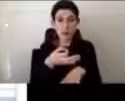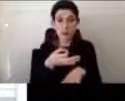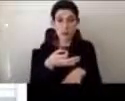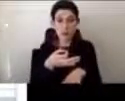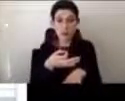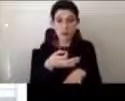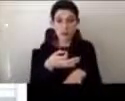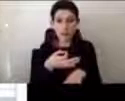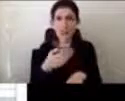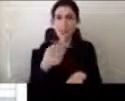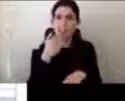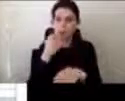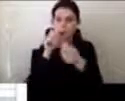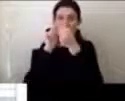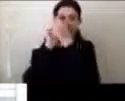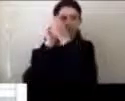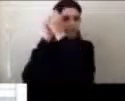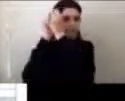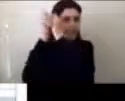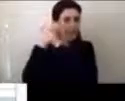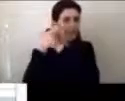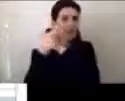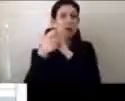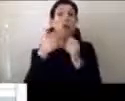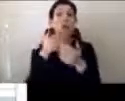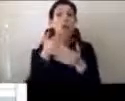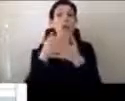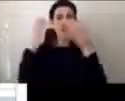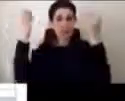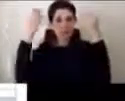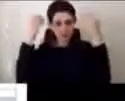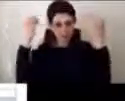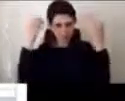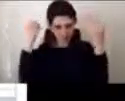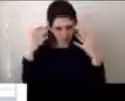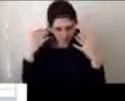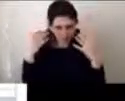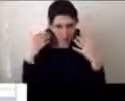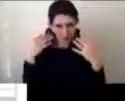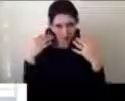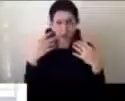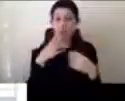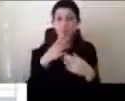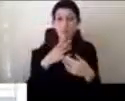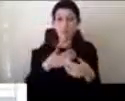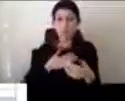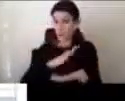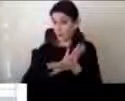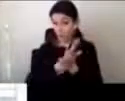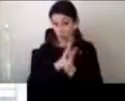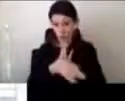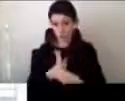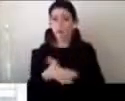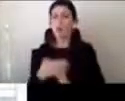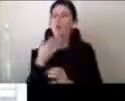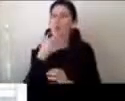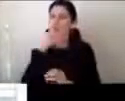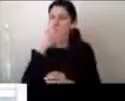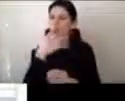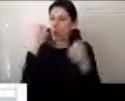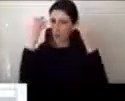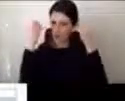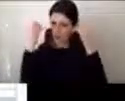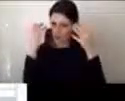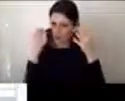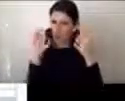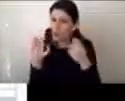aprendizaje. Y esto ocurre durante toda la vida. Cuando hablamos de aprendizaje, tenemos que tener claro que no solamente